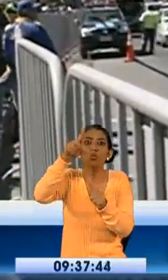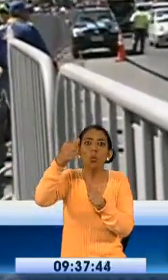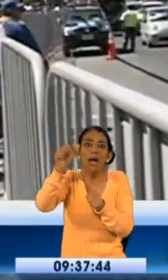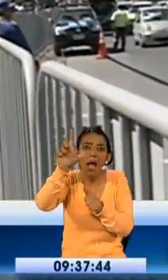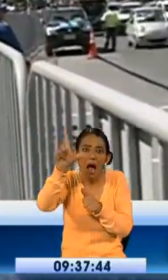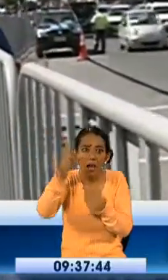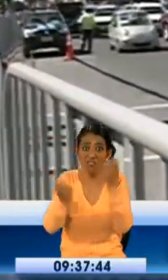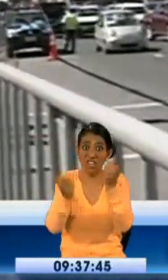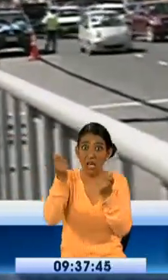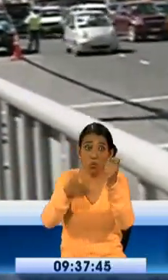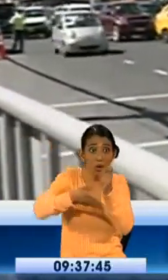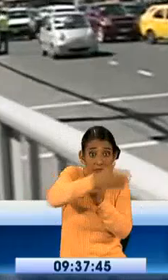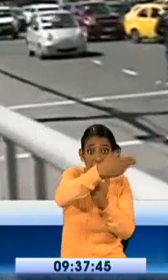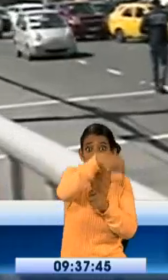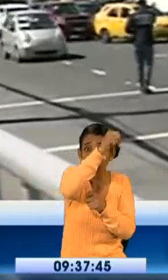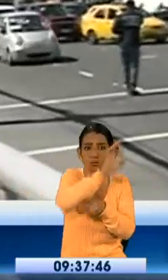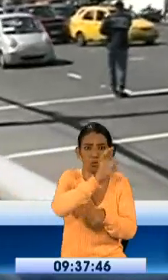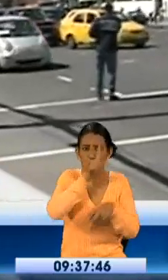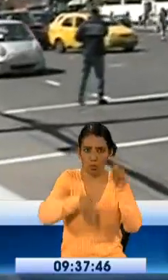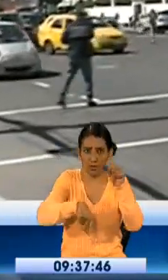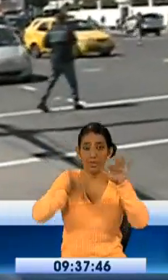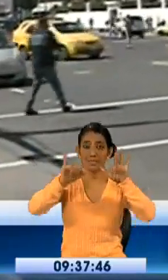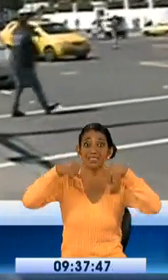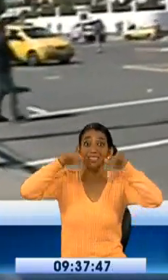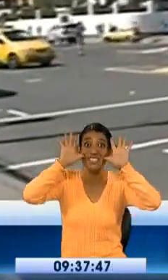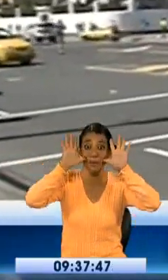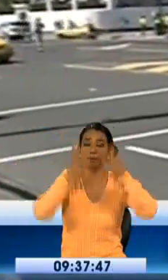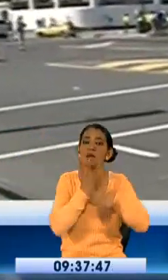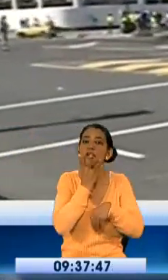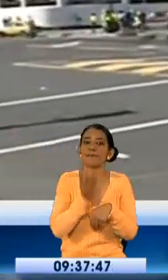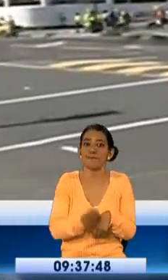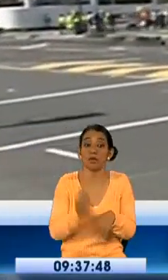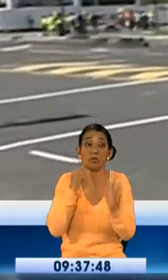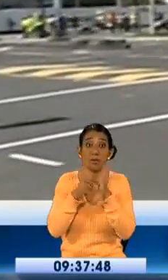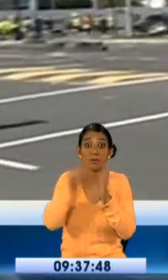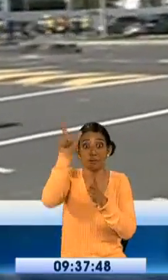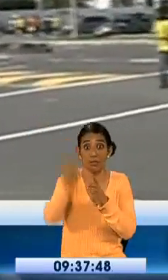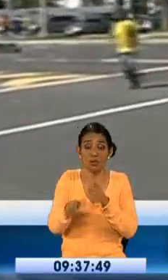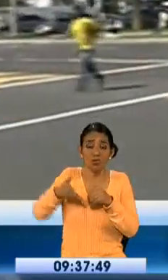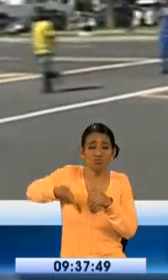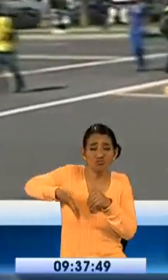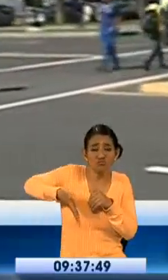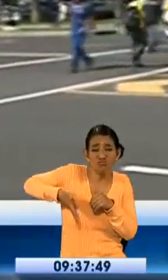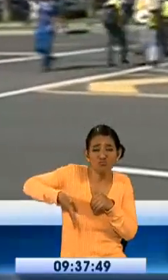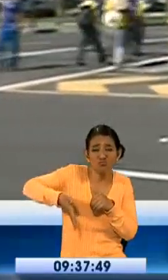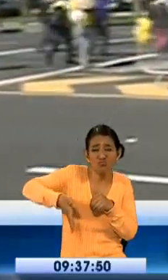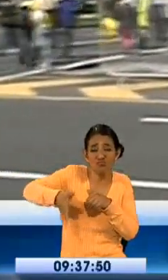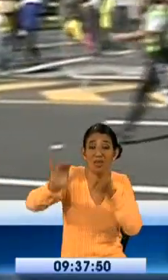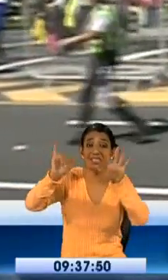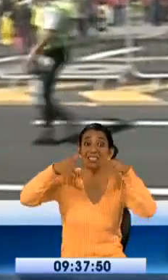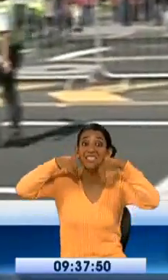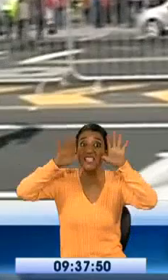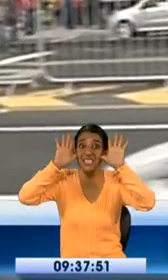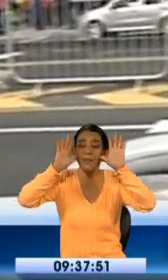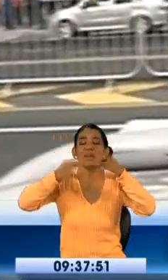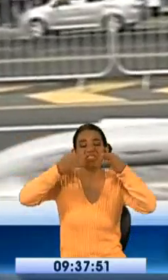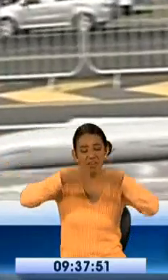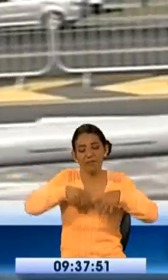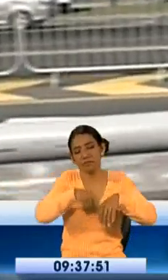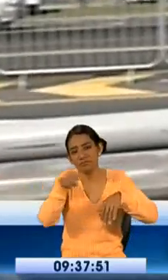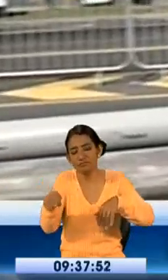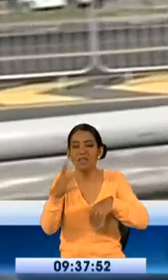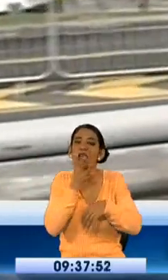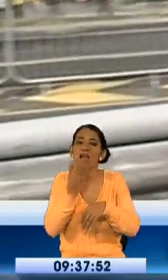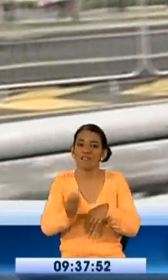vehículos hacia el norte. 6 de diciembre, Eloy Alfaro, es decir, las personas que vengan por la 6 de diciembre hacia el sector norte tendrán que utilizar Eloy Alfaro. Las personas que